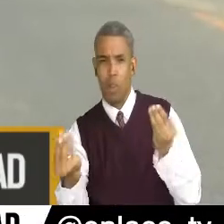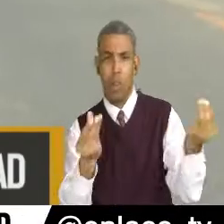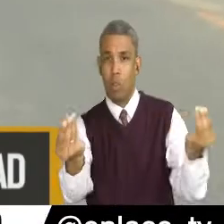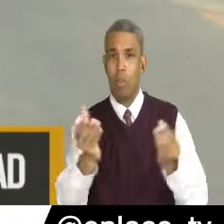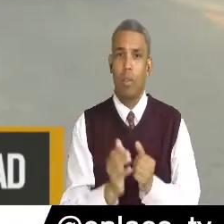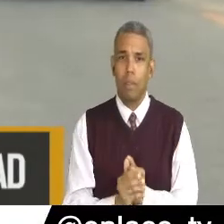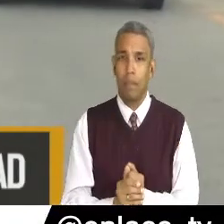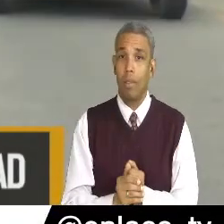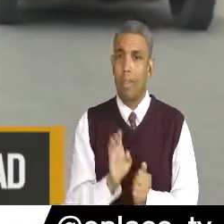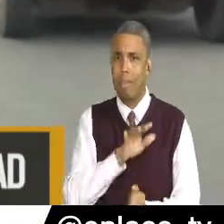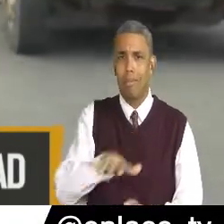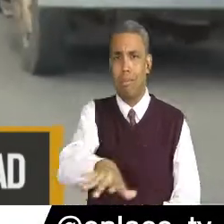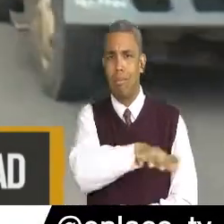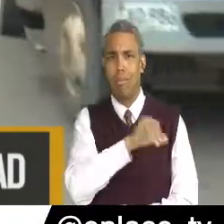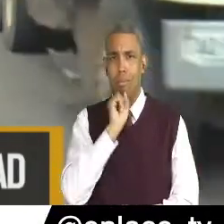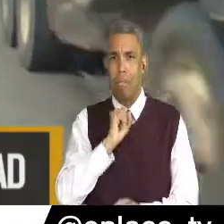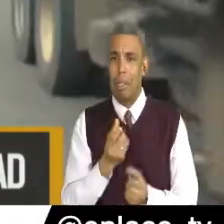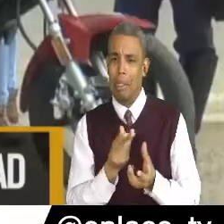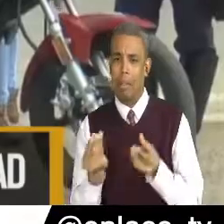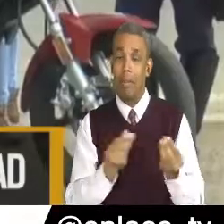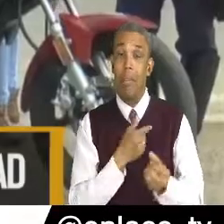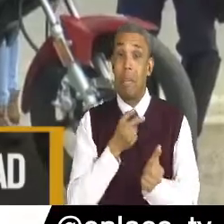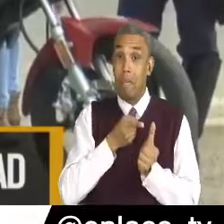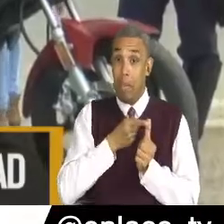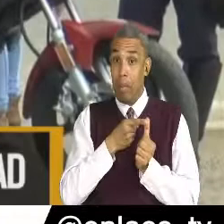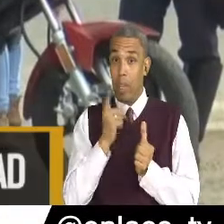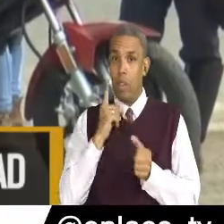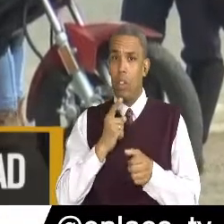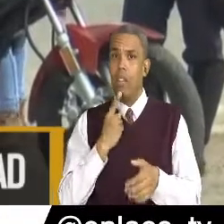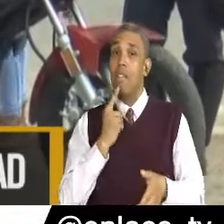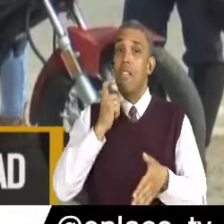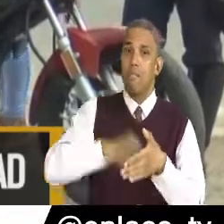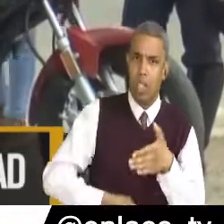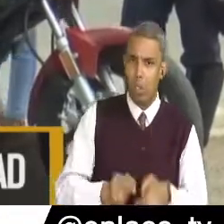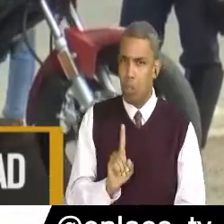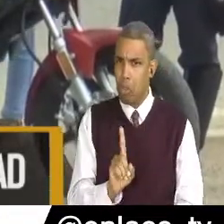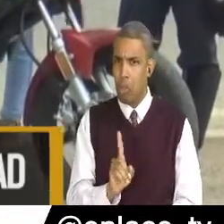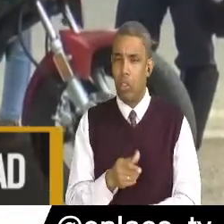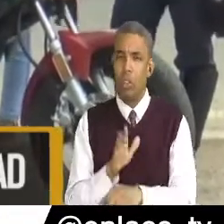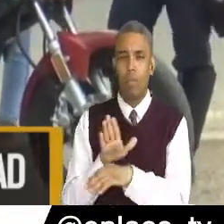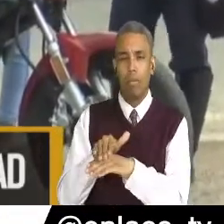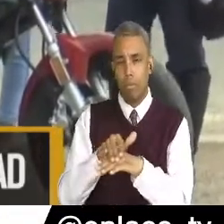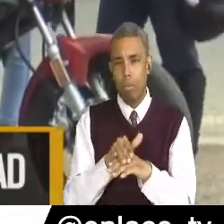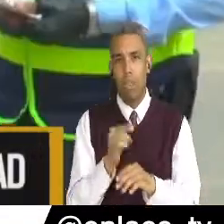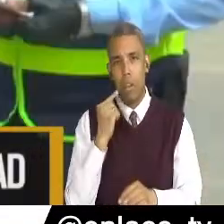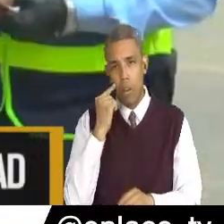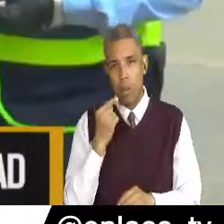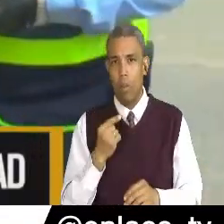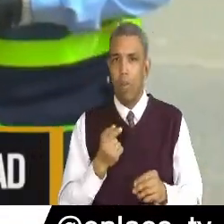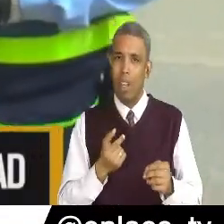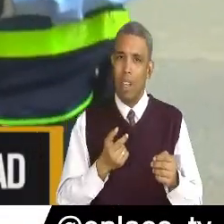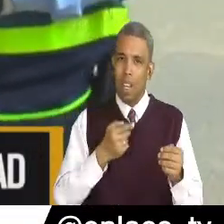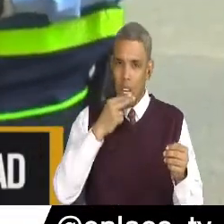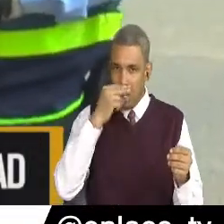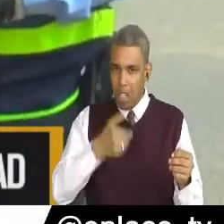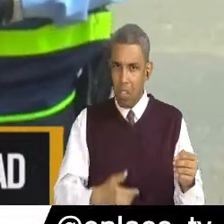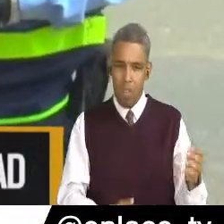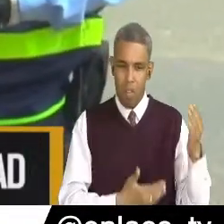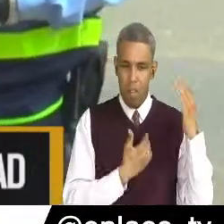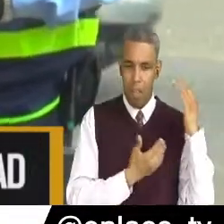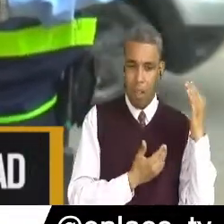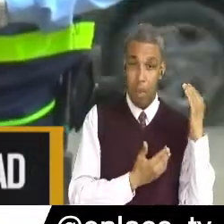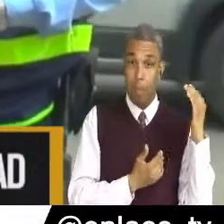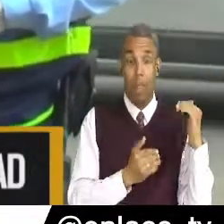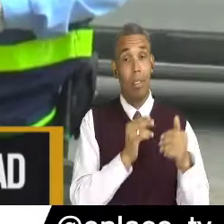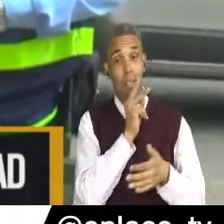Inicialmente se va a hacer un grupo pedagógico, en lo que tiene que ver con el transporte de niños en las motocicletas, donde